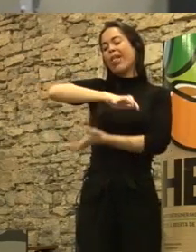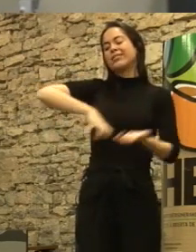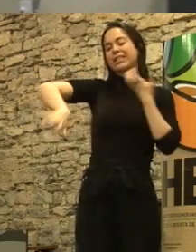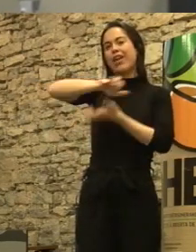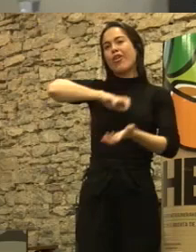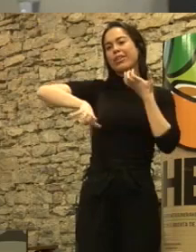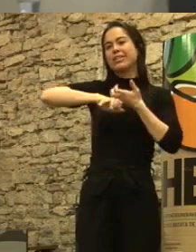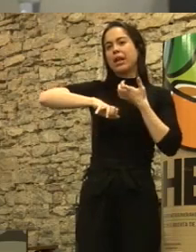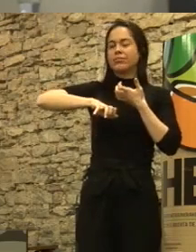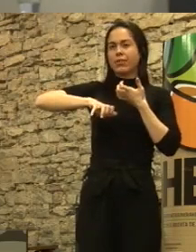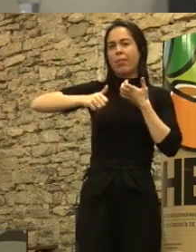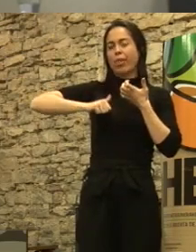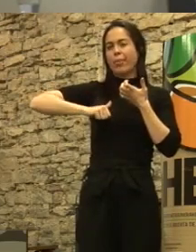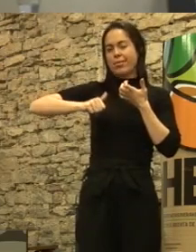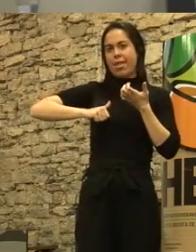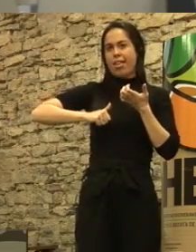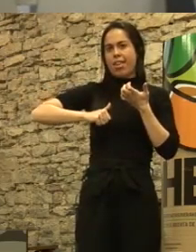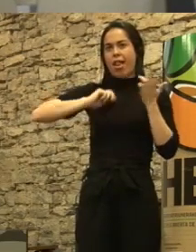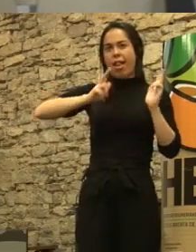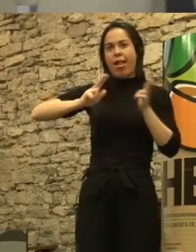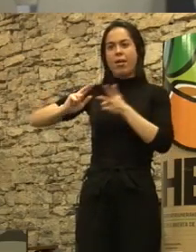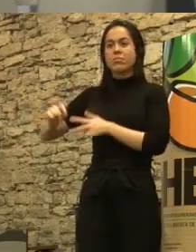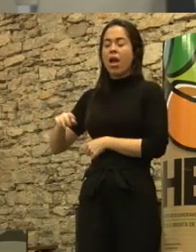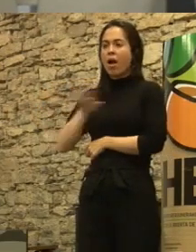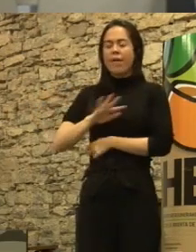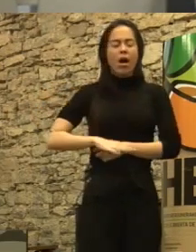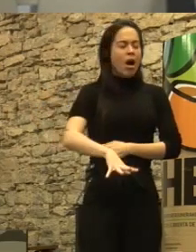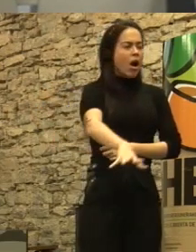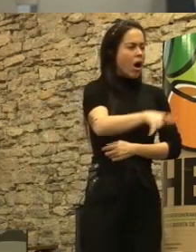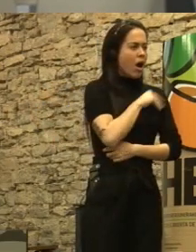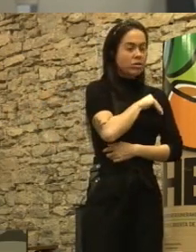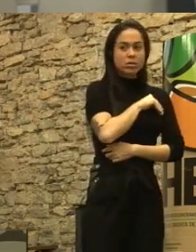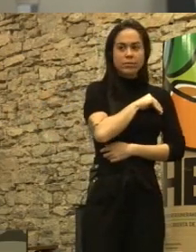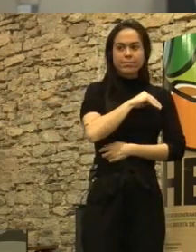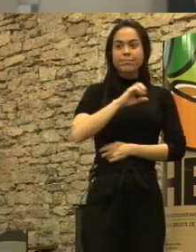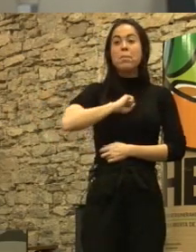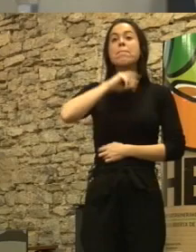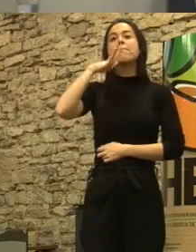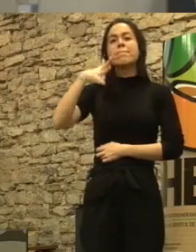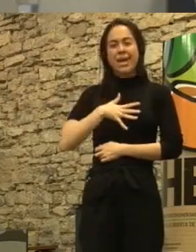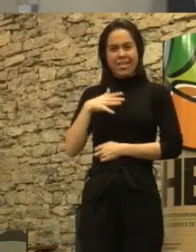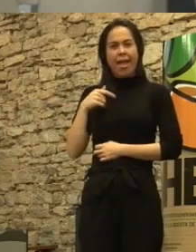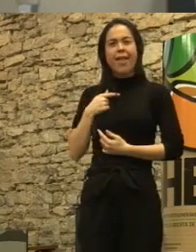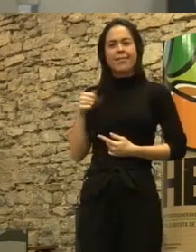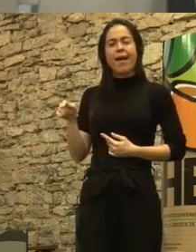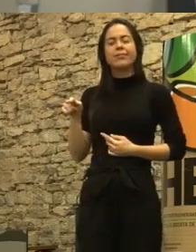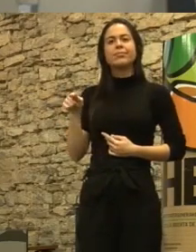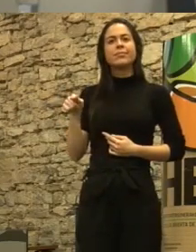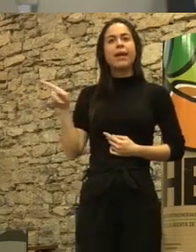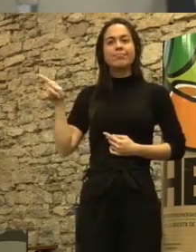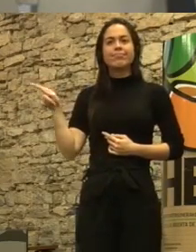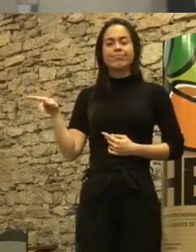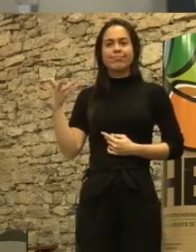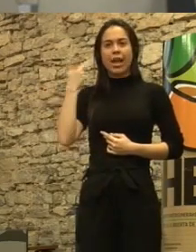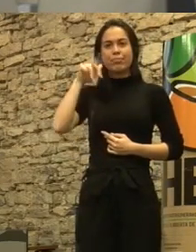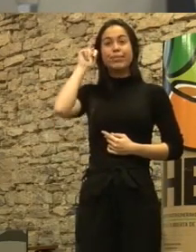propios apoyos. Y fue, para él fue descorazonador. Y el día siguiente, como eres un experto de tecnología, el día